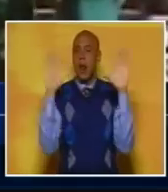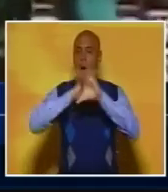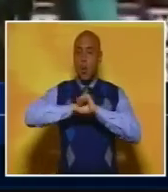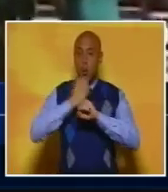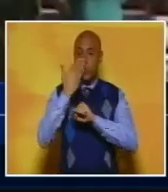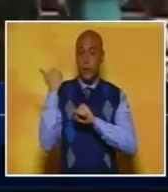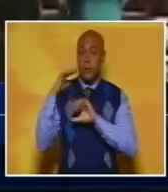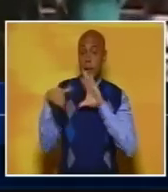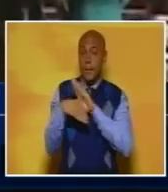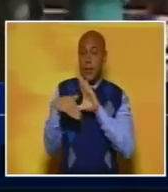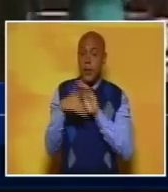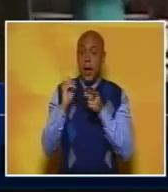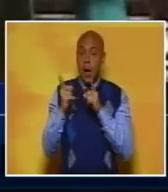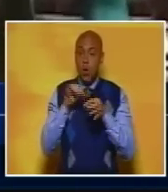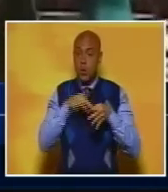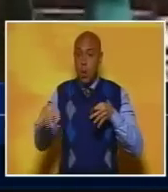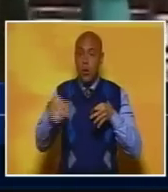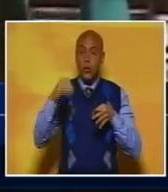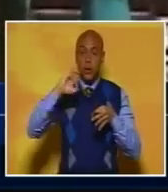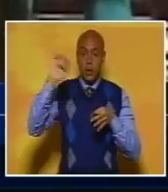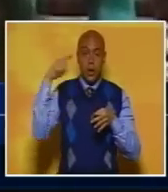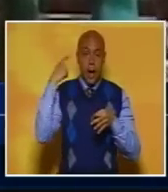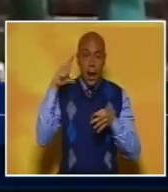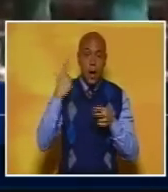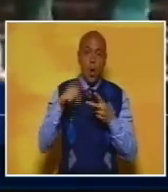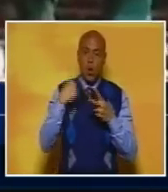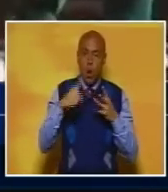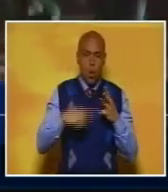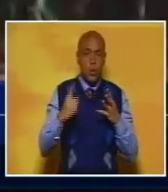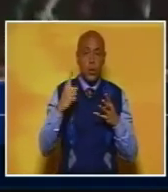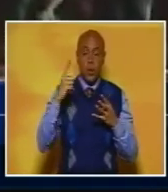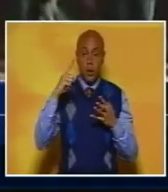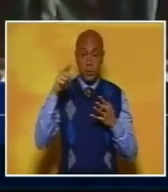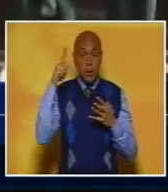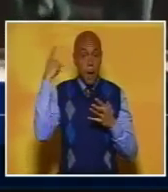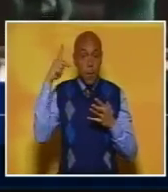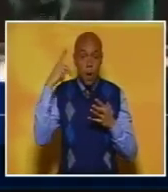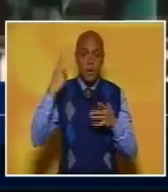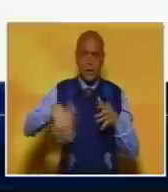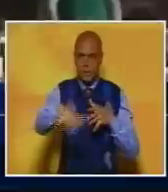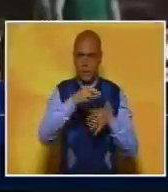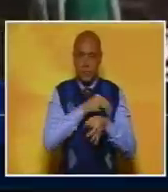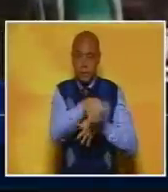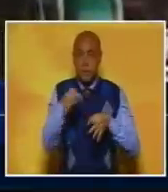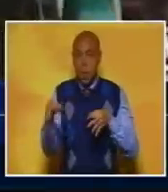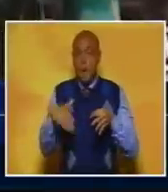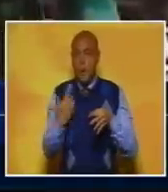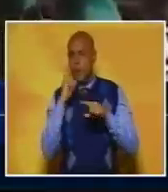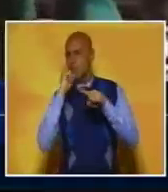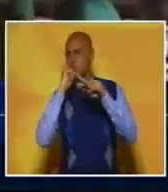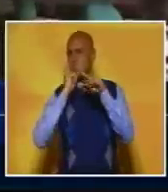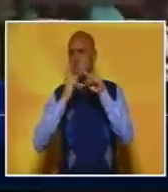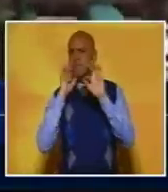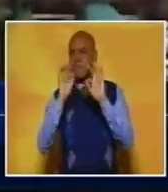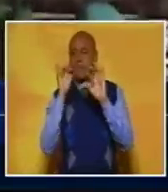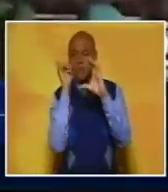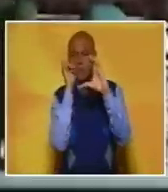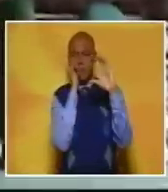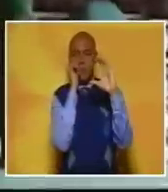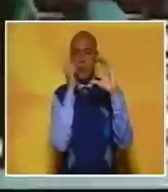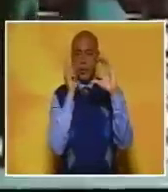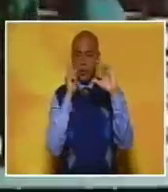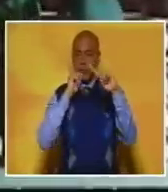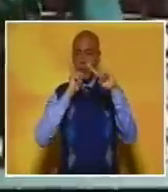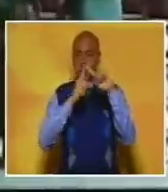este martes en otros lugares como Jalisco, Morelos, Puebla, Querétaro y quedó registrado por las cámaras